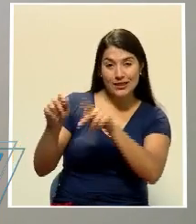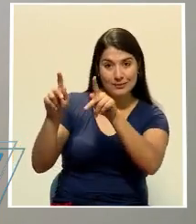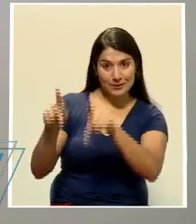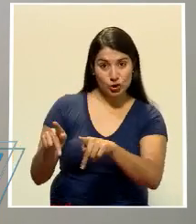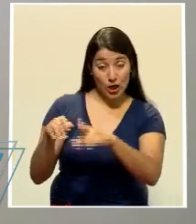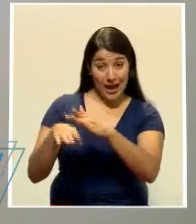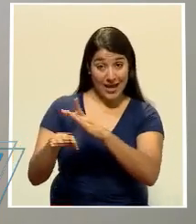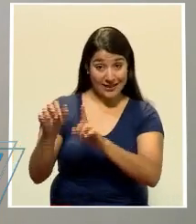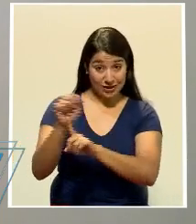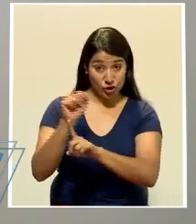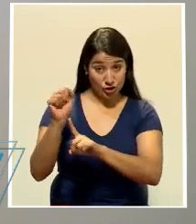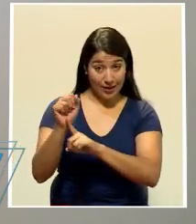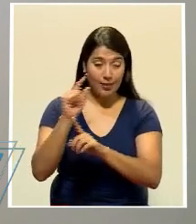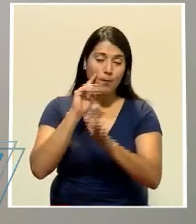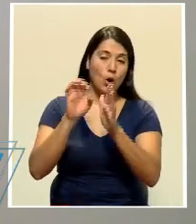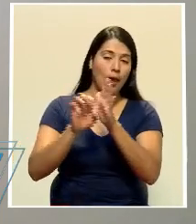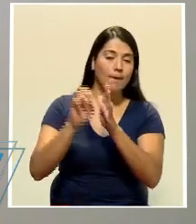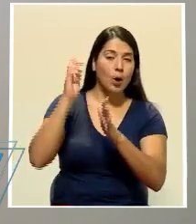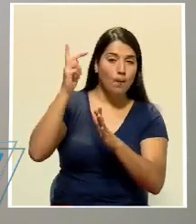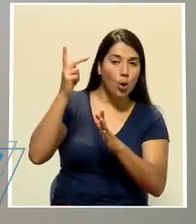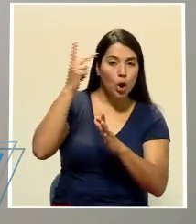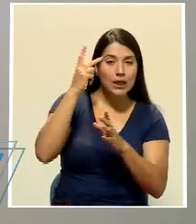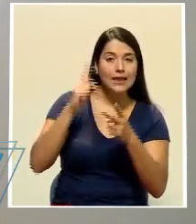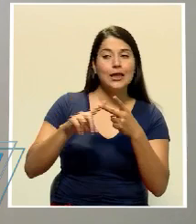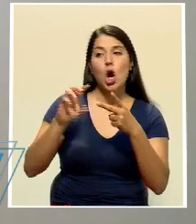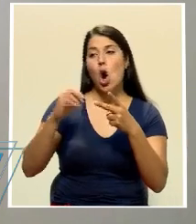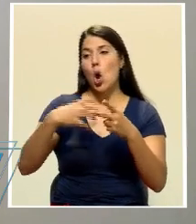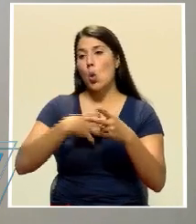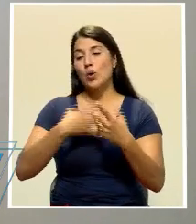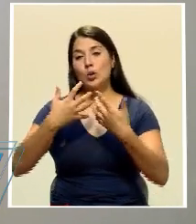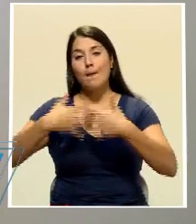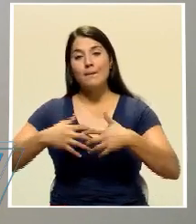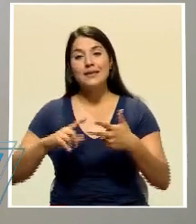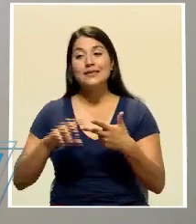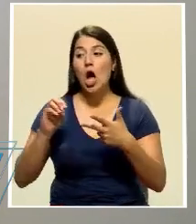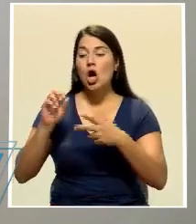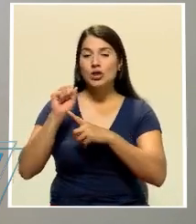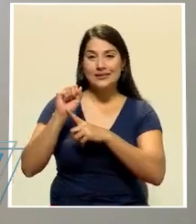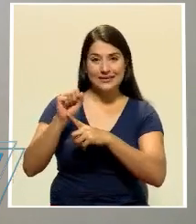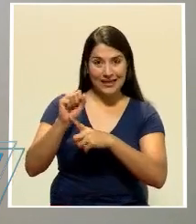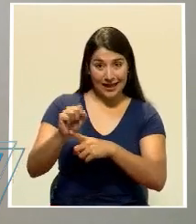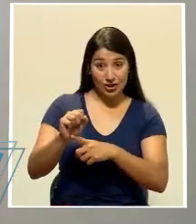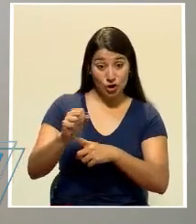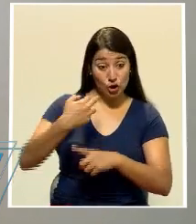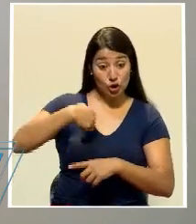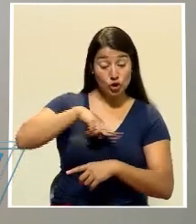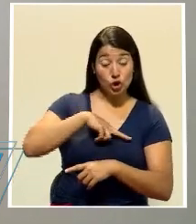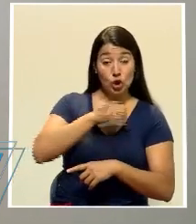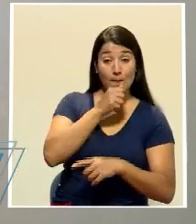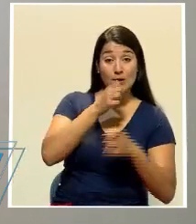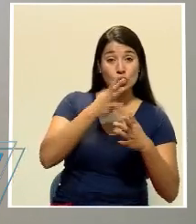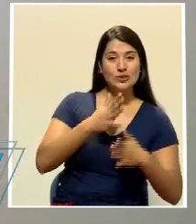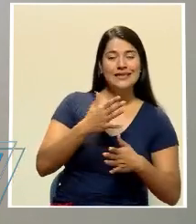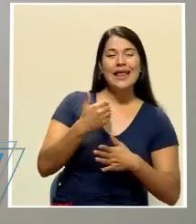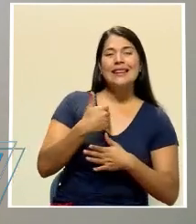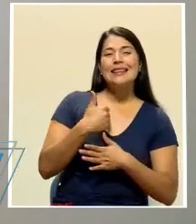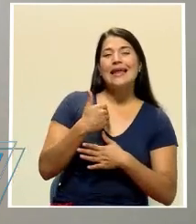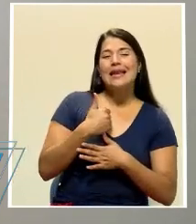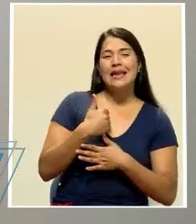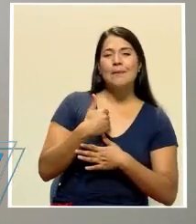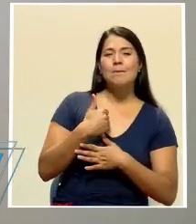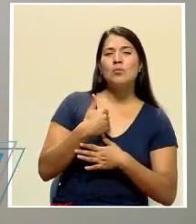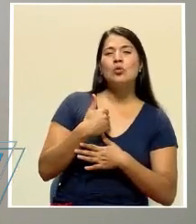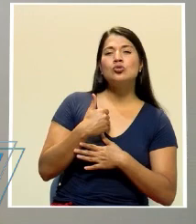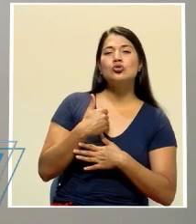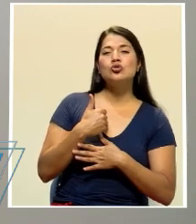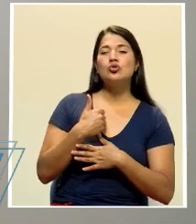sociedad, como los políticos o los empresarios o los sindicatos, tenemos una epidermis muy delgada para